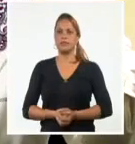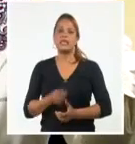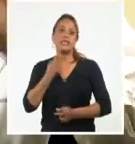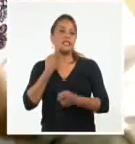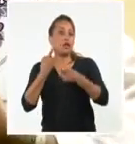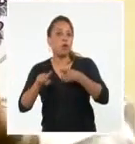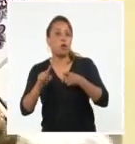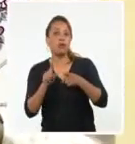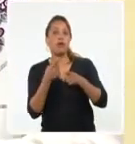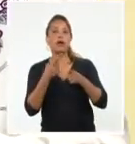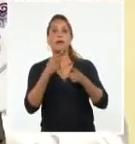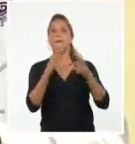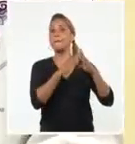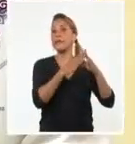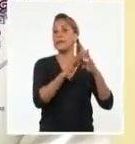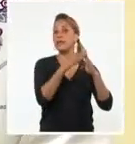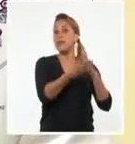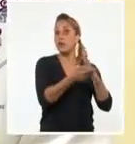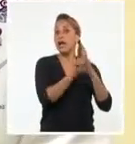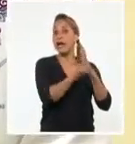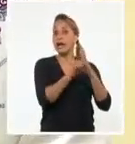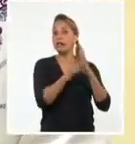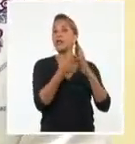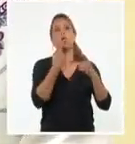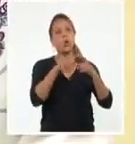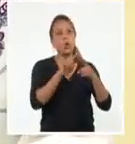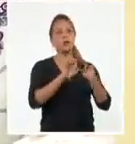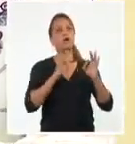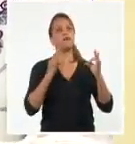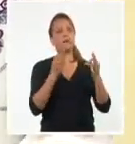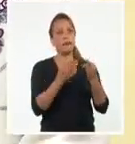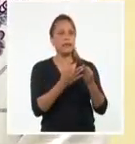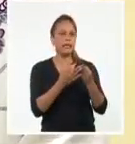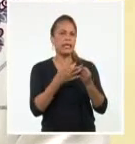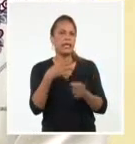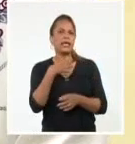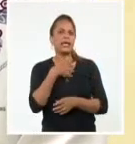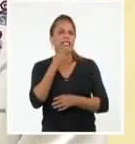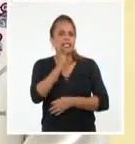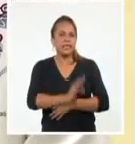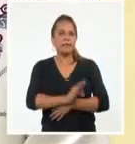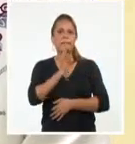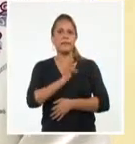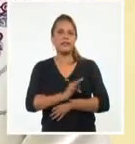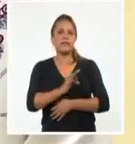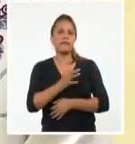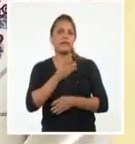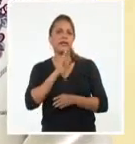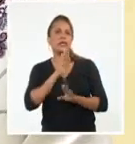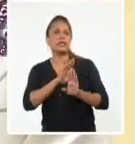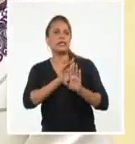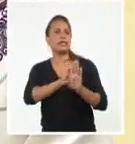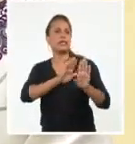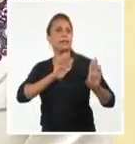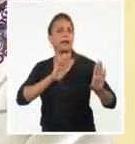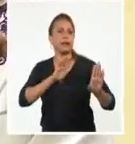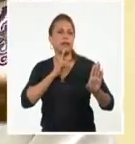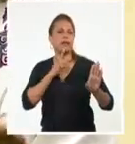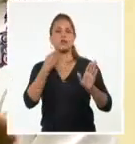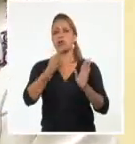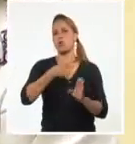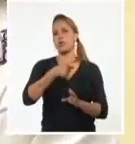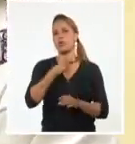de al lado, pues hay una familia homoafectiva que ha tenido que estar siempre al margen, en el limbo jurídico, y